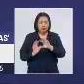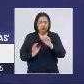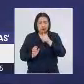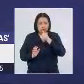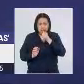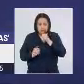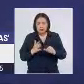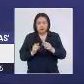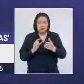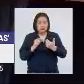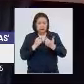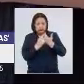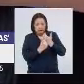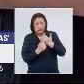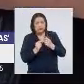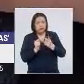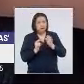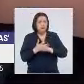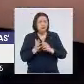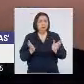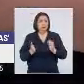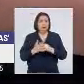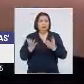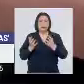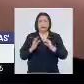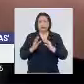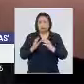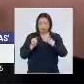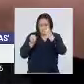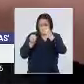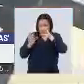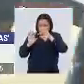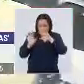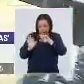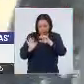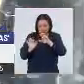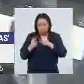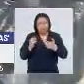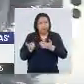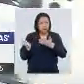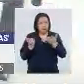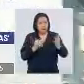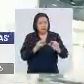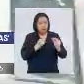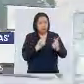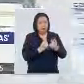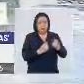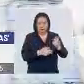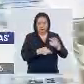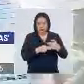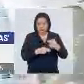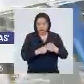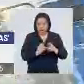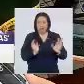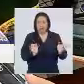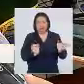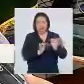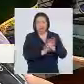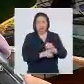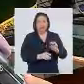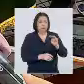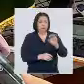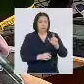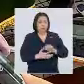códigos email de los celulares, vulnerando sistemas informáticos para ponerlos al servicio de la banda Los Flasheros de las Malvinas.